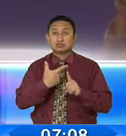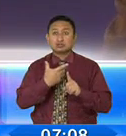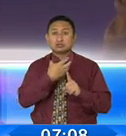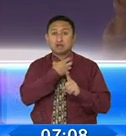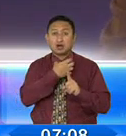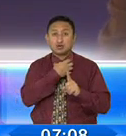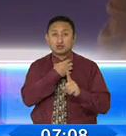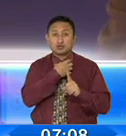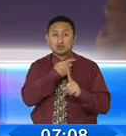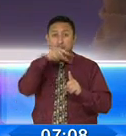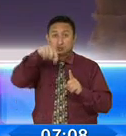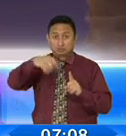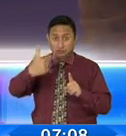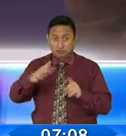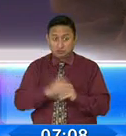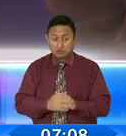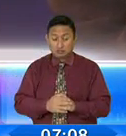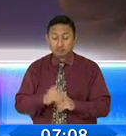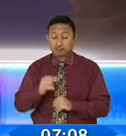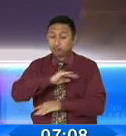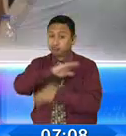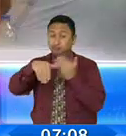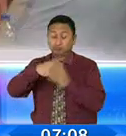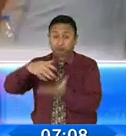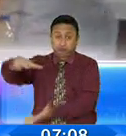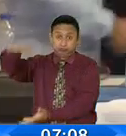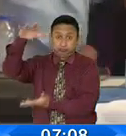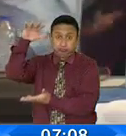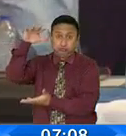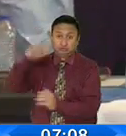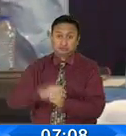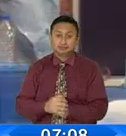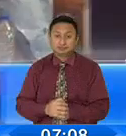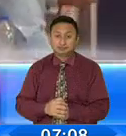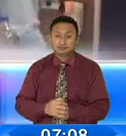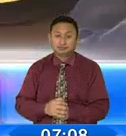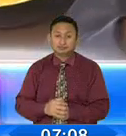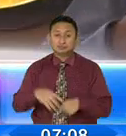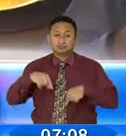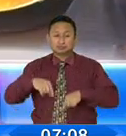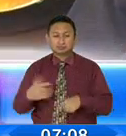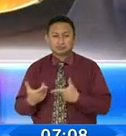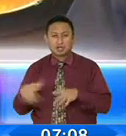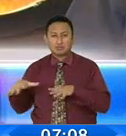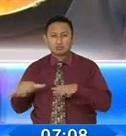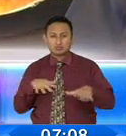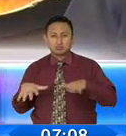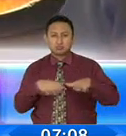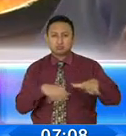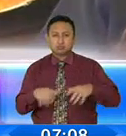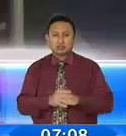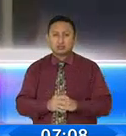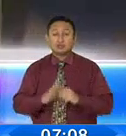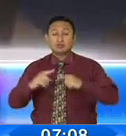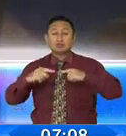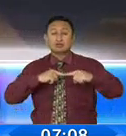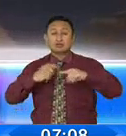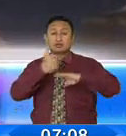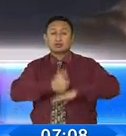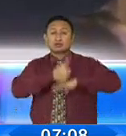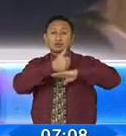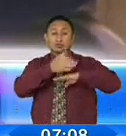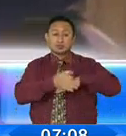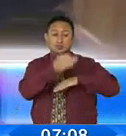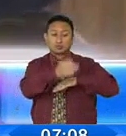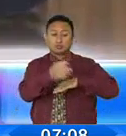van a llegar ya el grueso de las vacunas. Por otro lado, se enfatizó la coordinación que se ha realizado con jefes políticos cantonales